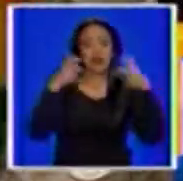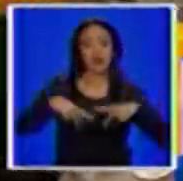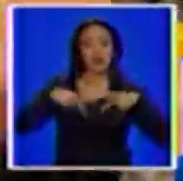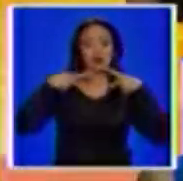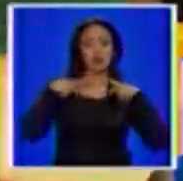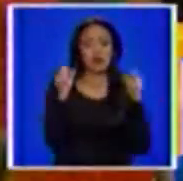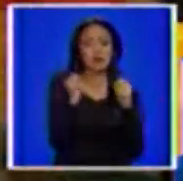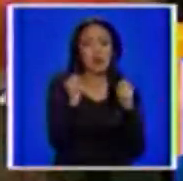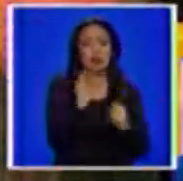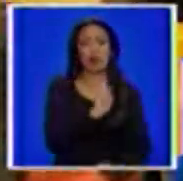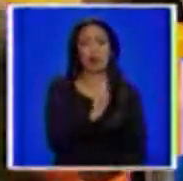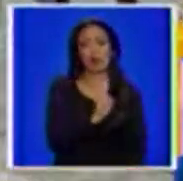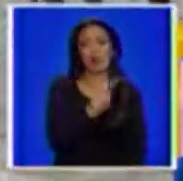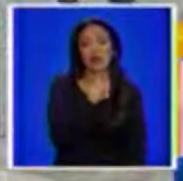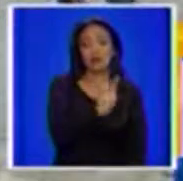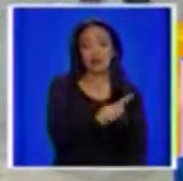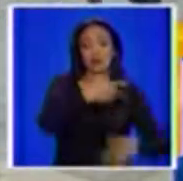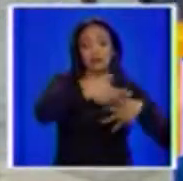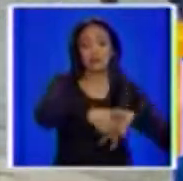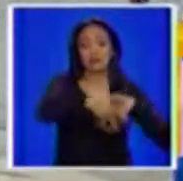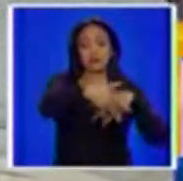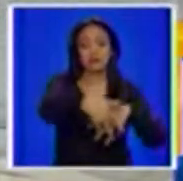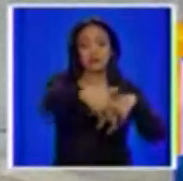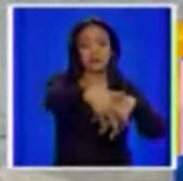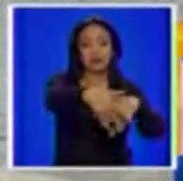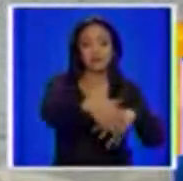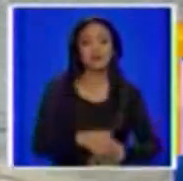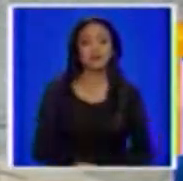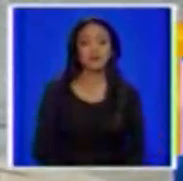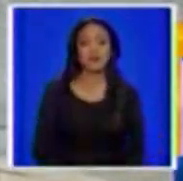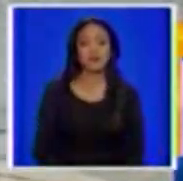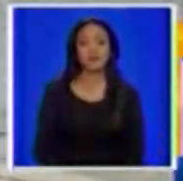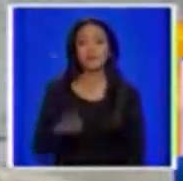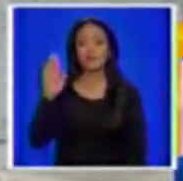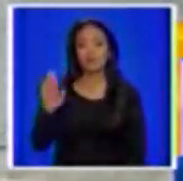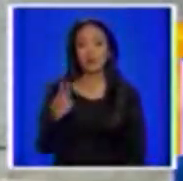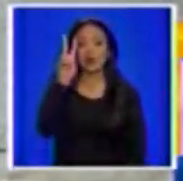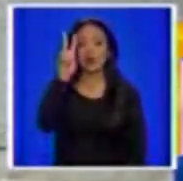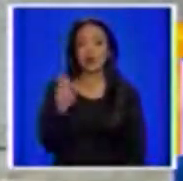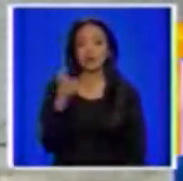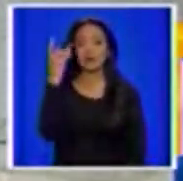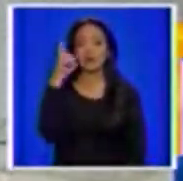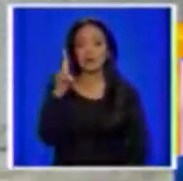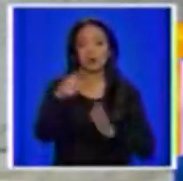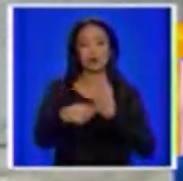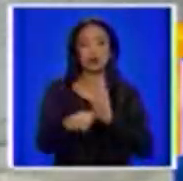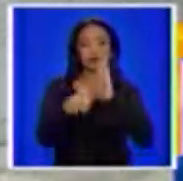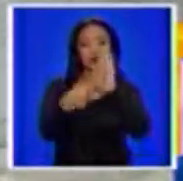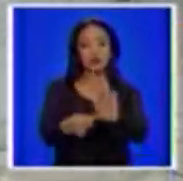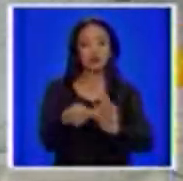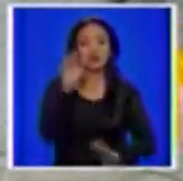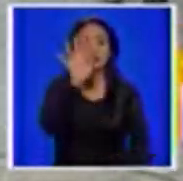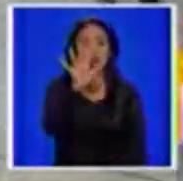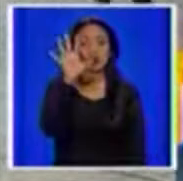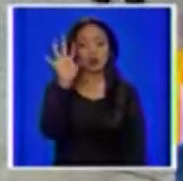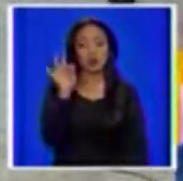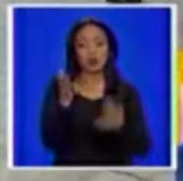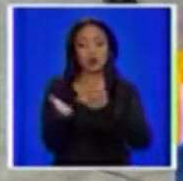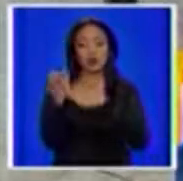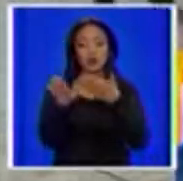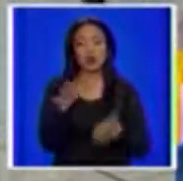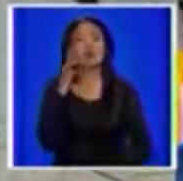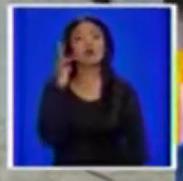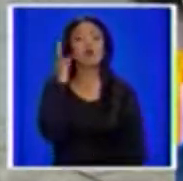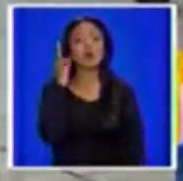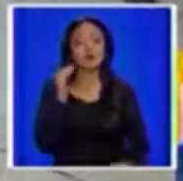se escuchaba. Según las cifras de la INACET, en el 2018 se registraron 59 femicidios y en lo